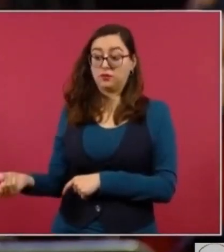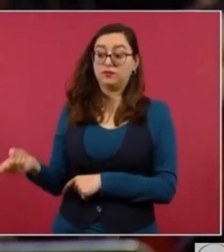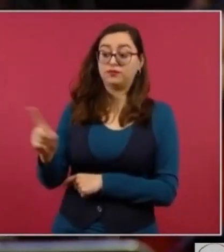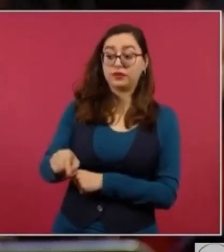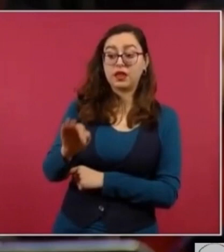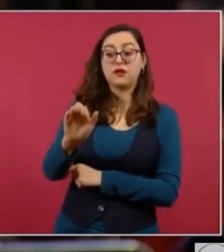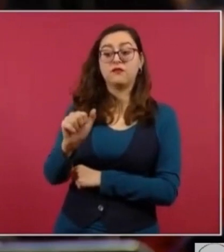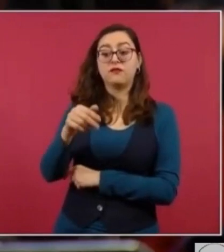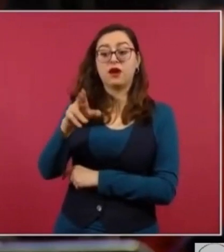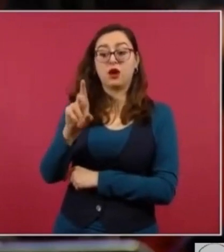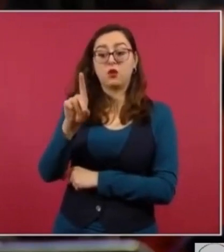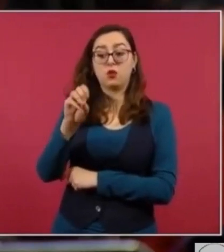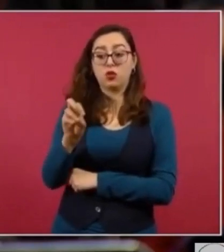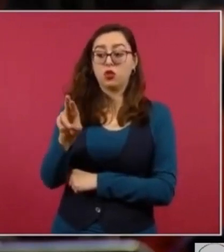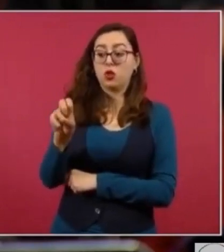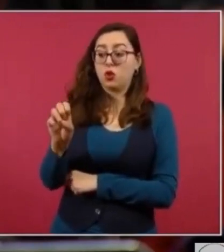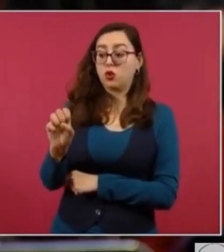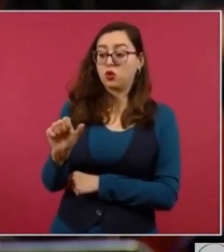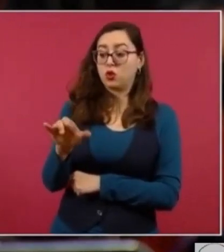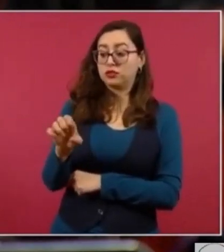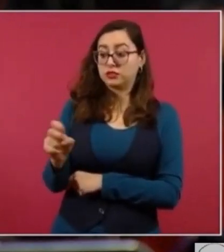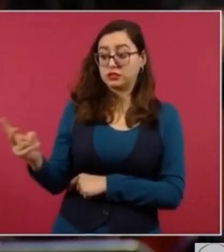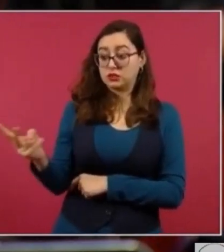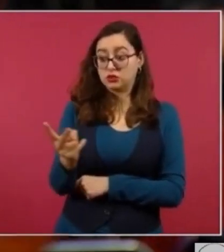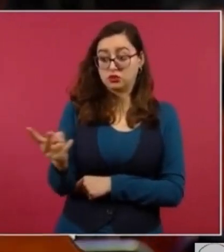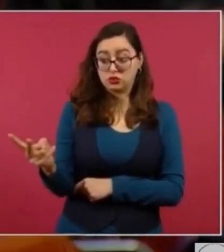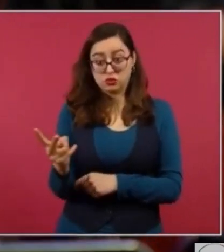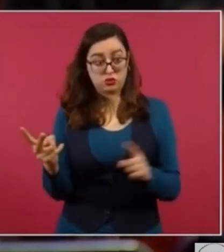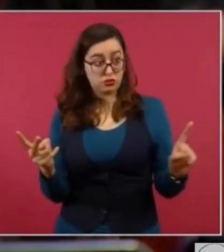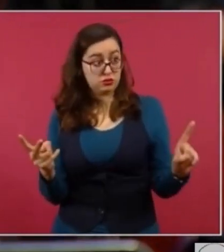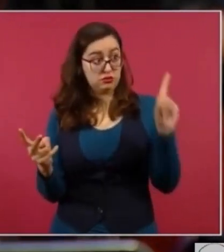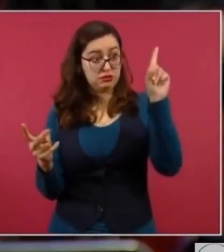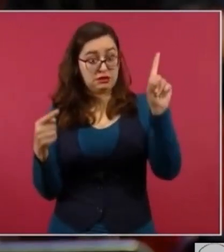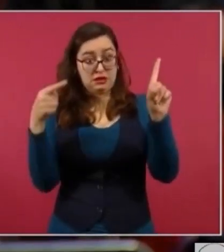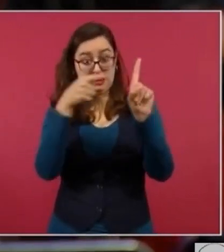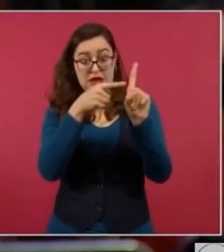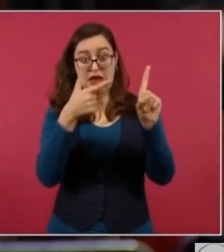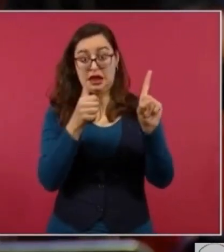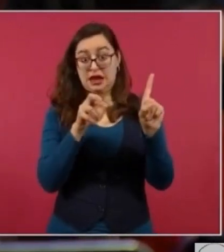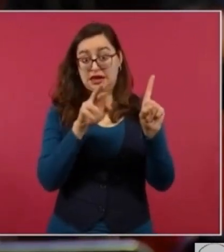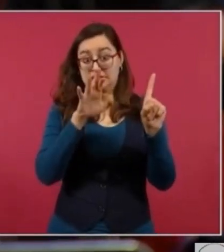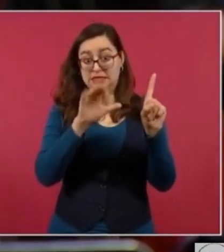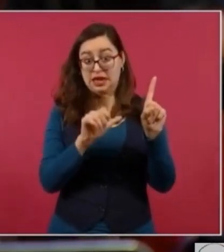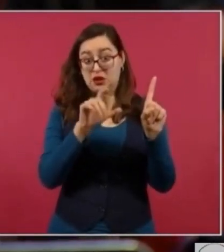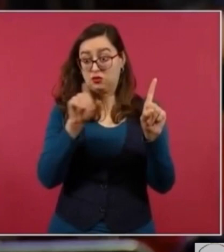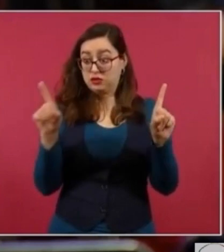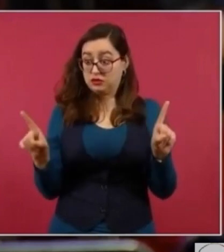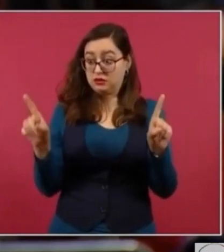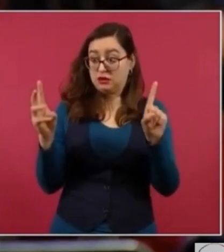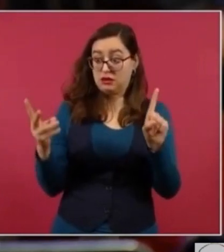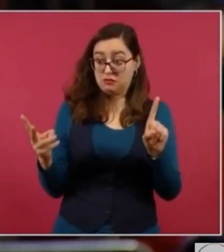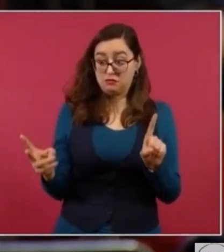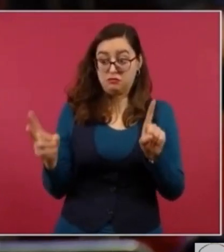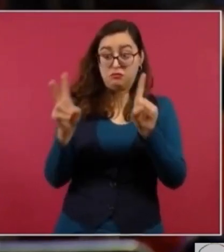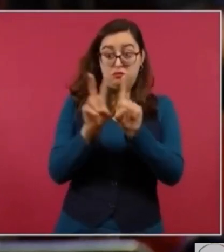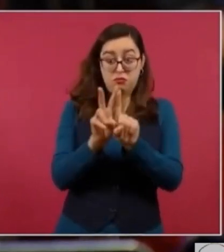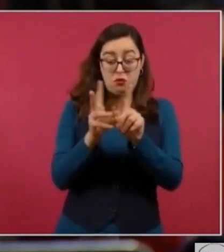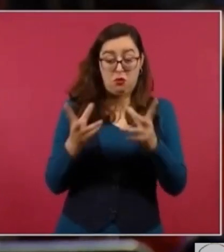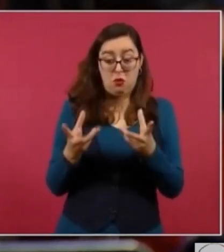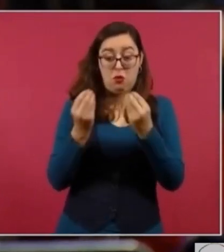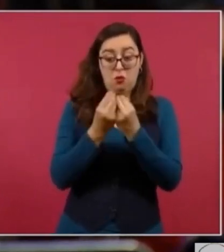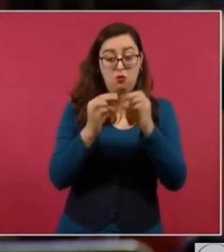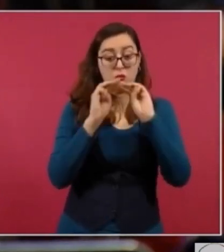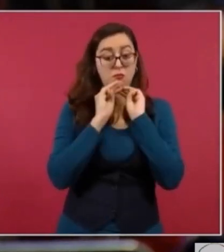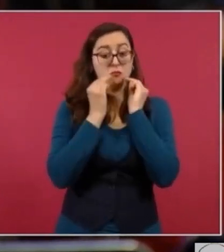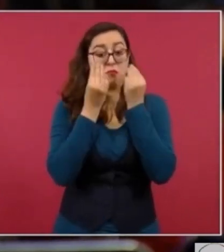cercanos, prácticamente mano derecha de Genaro García Luna, que a su vez era mano derecha de Felipe Calderón Hinojosa, en